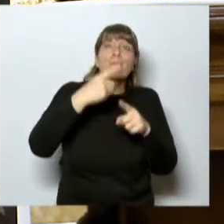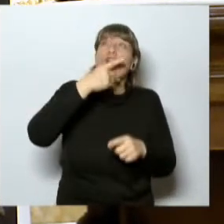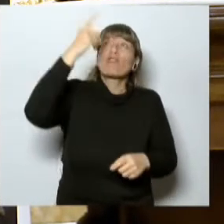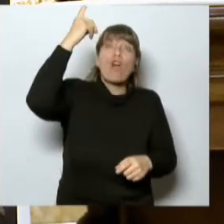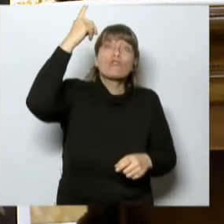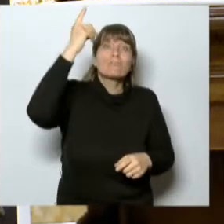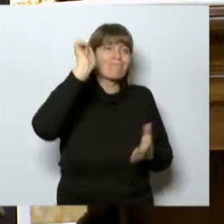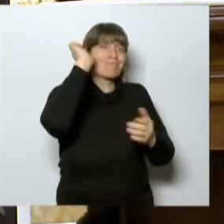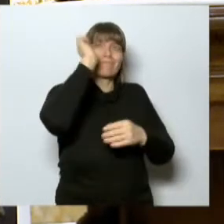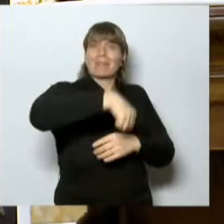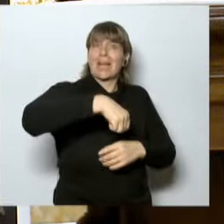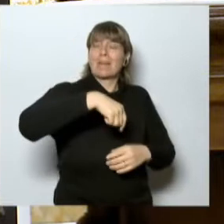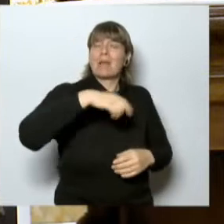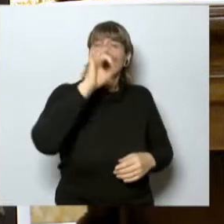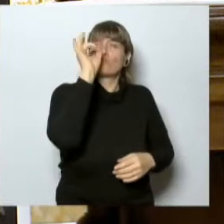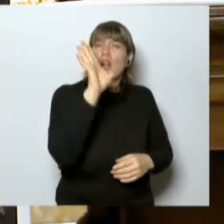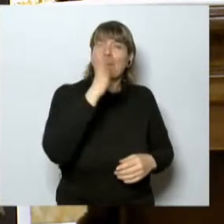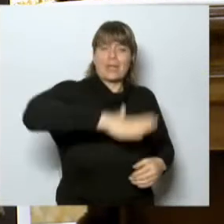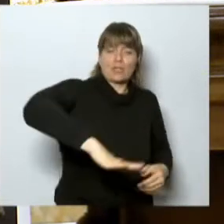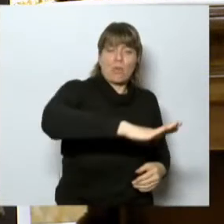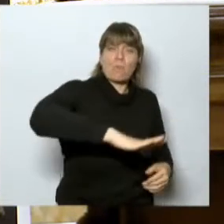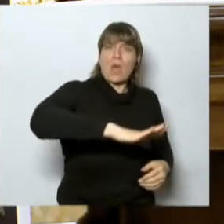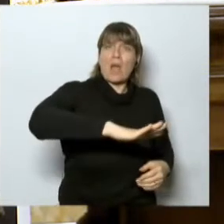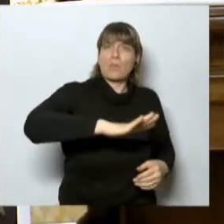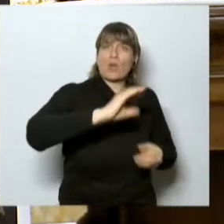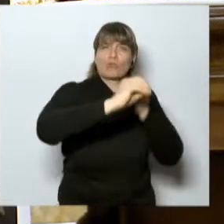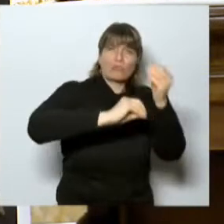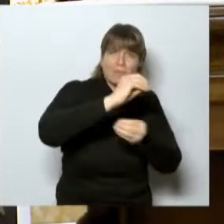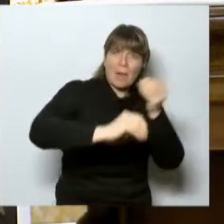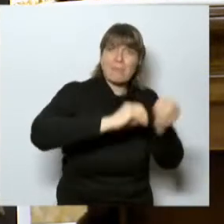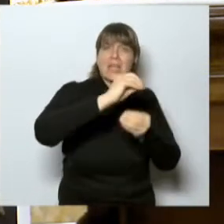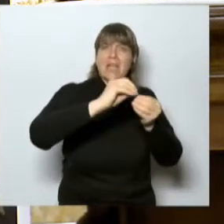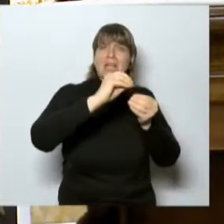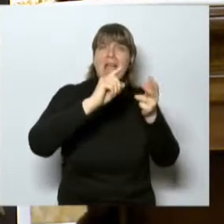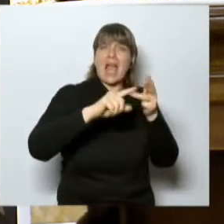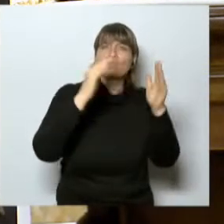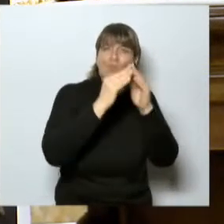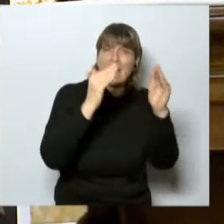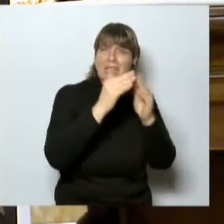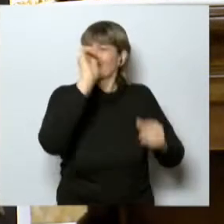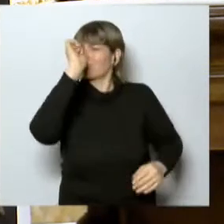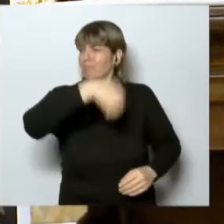es despreciado solamente en su pueblo, en su familia y en su casa.